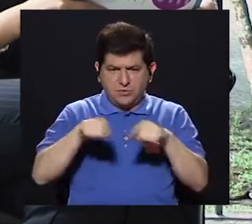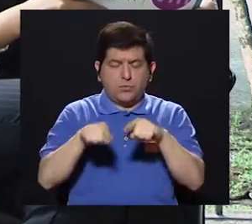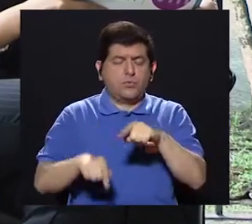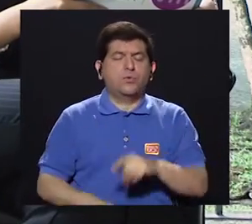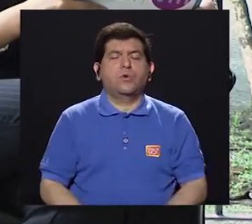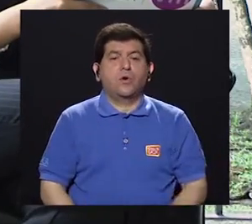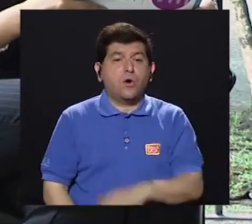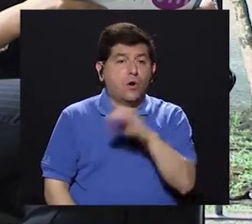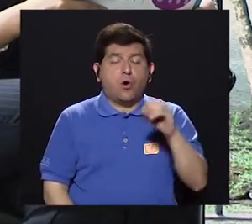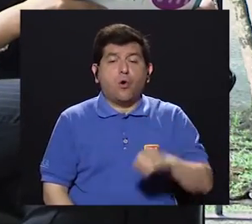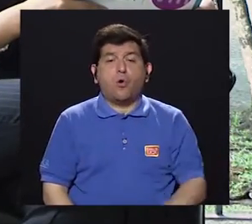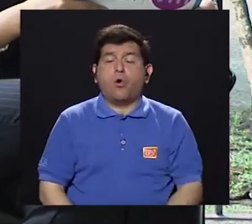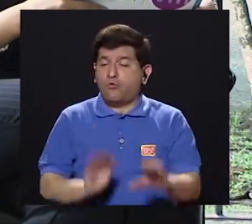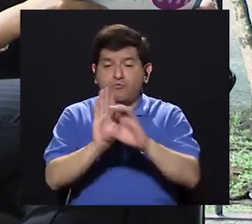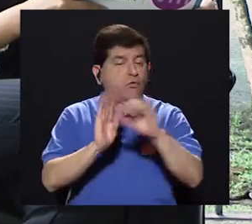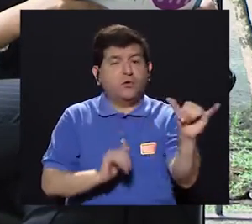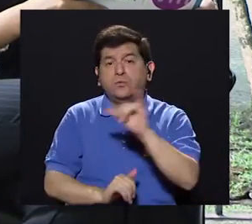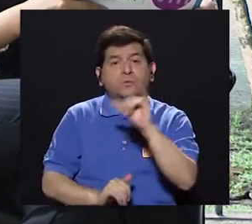una foto, ¿verdad?